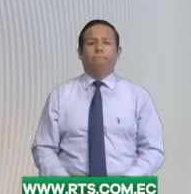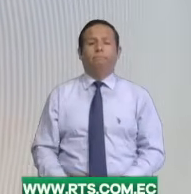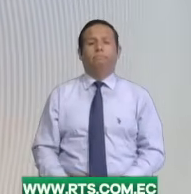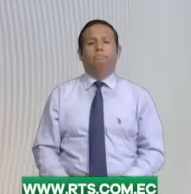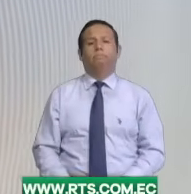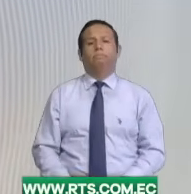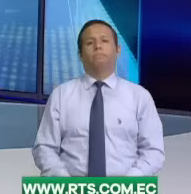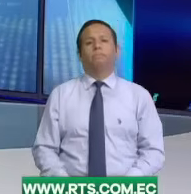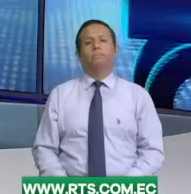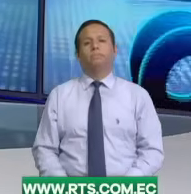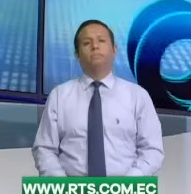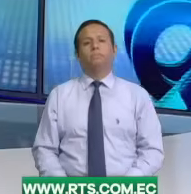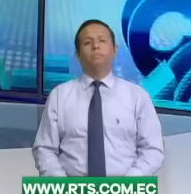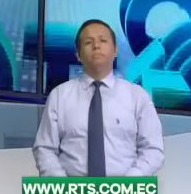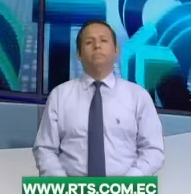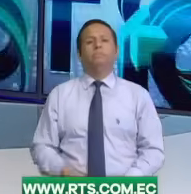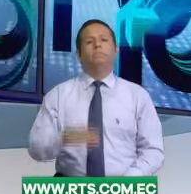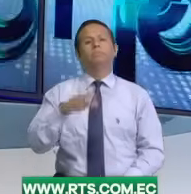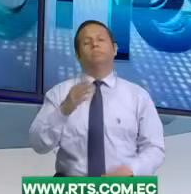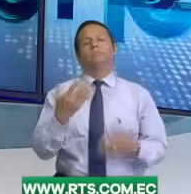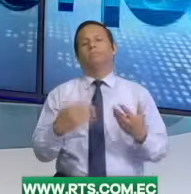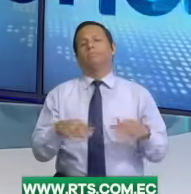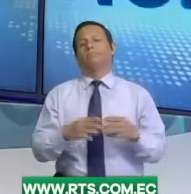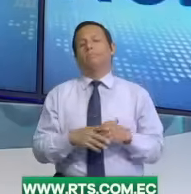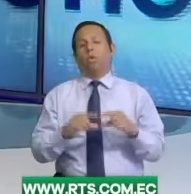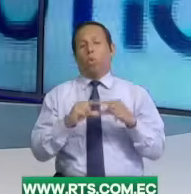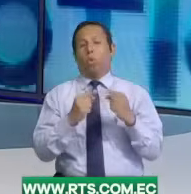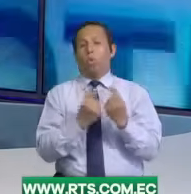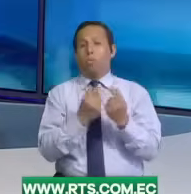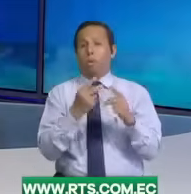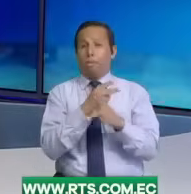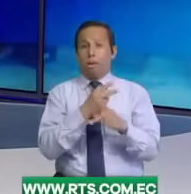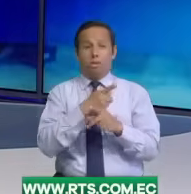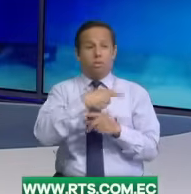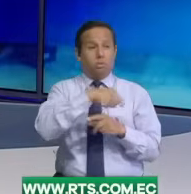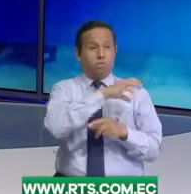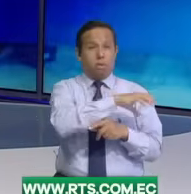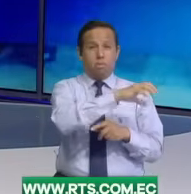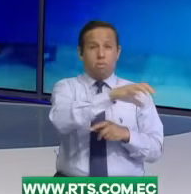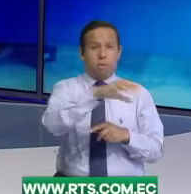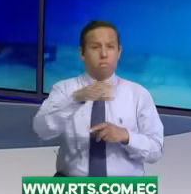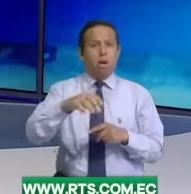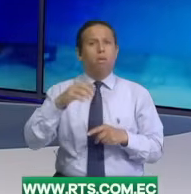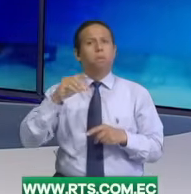Jaramillo. Una afectación a grupos delincuenciales por más de